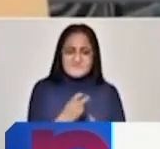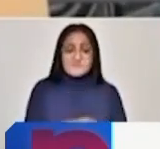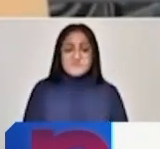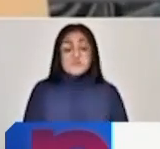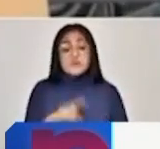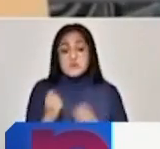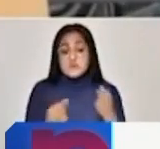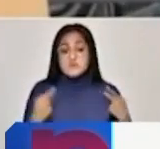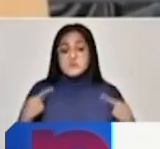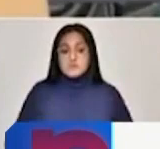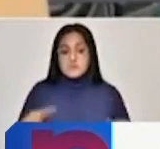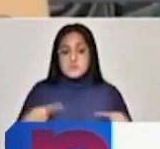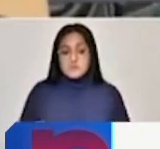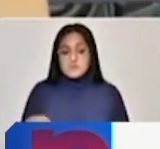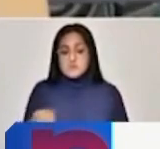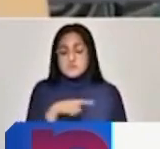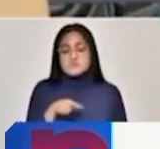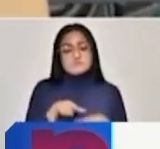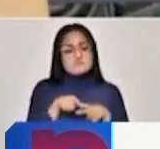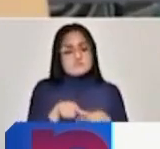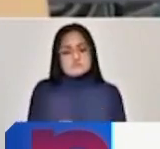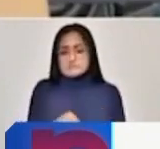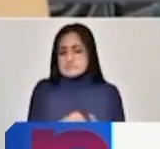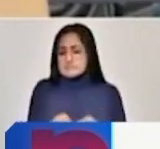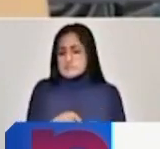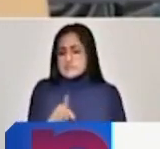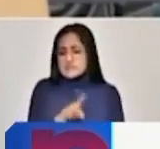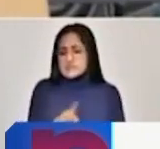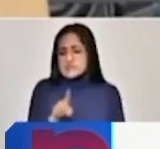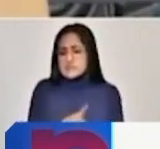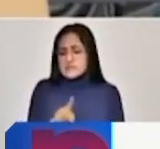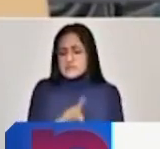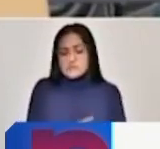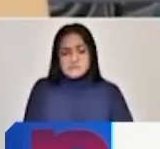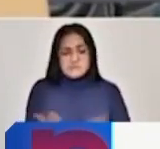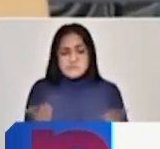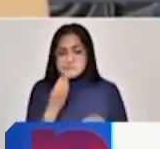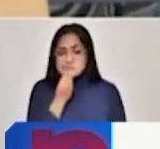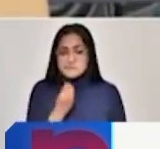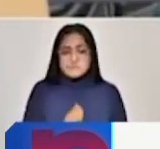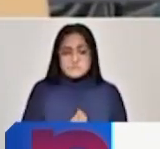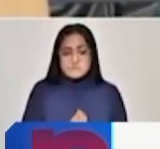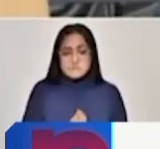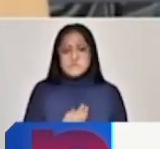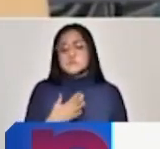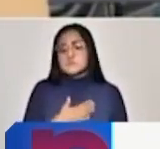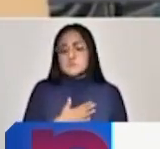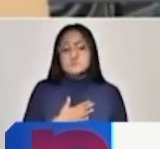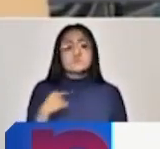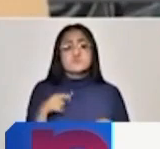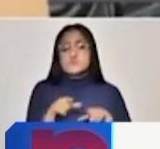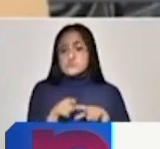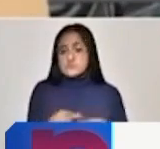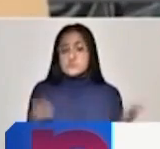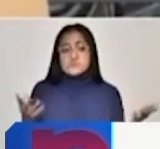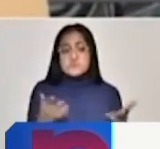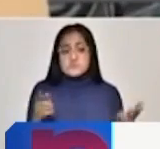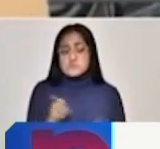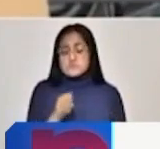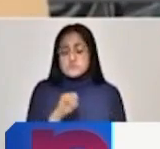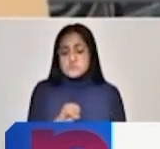Hay muchas personas que tenemos que seguir trabajando del diario. Y yo lo voy a seguir haciendo,